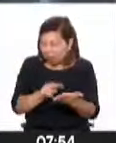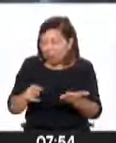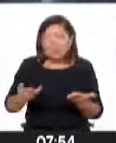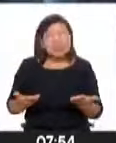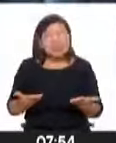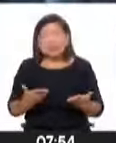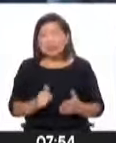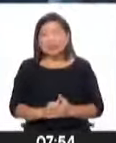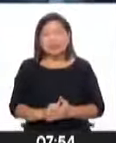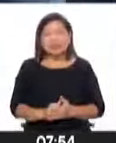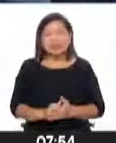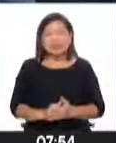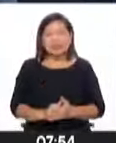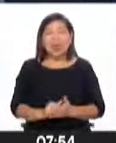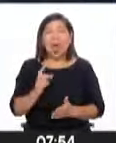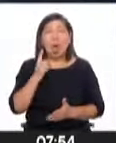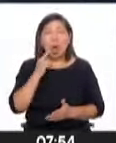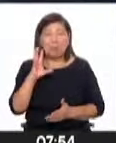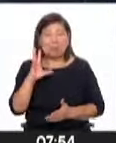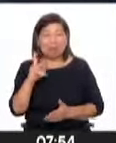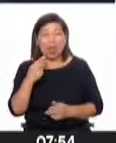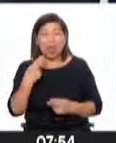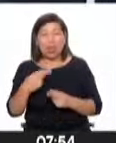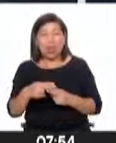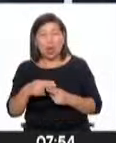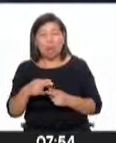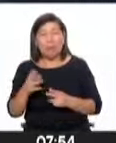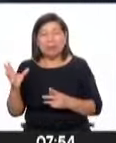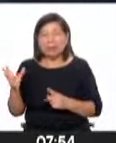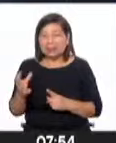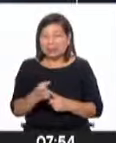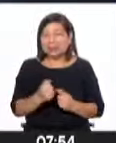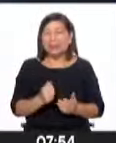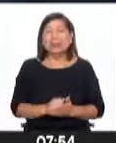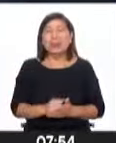sobre estas bandas delincuenciales, capturas,